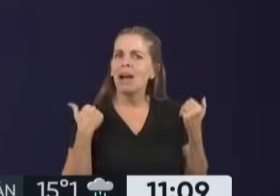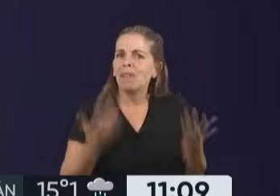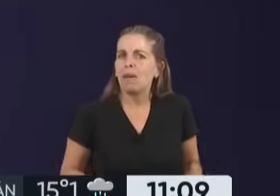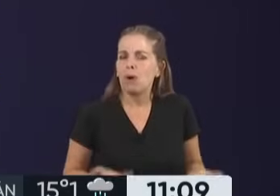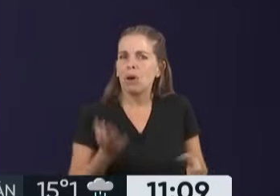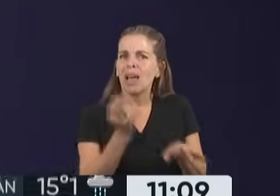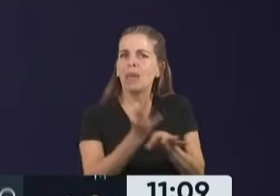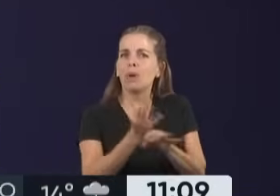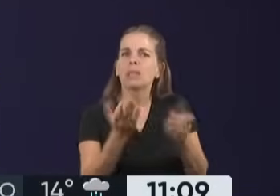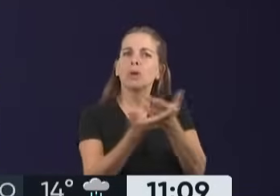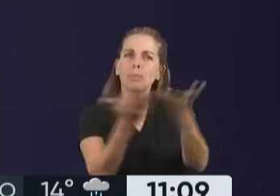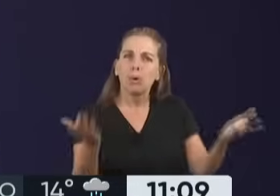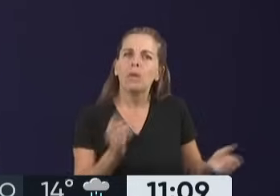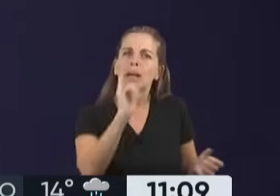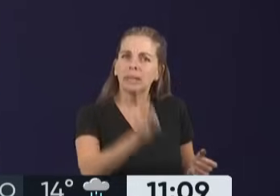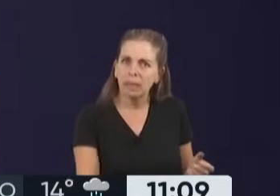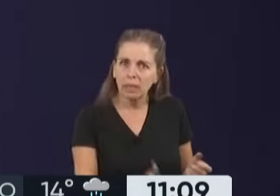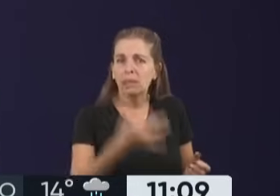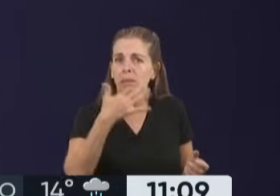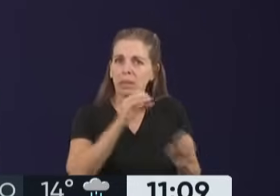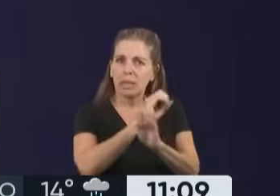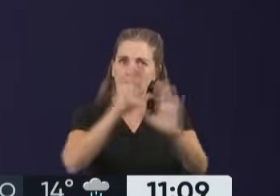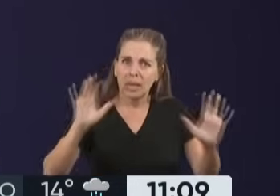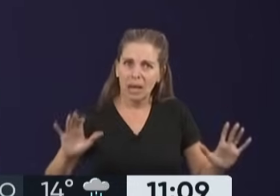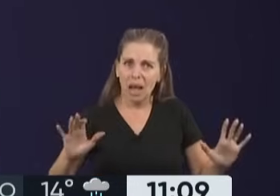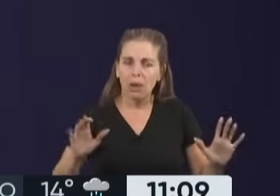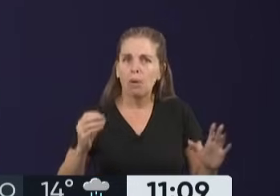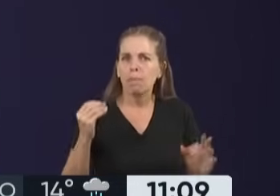pública y eso tiene que quedar claro porque, bueno, una de